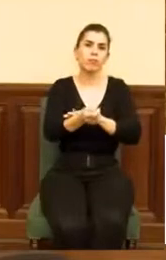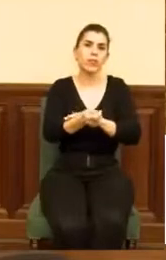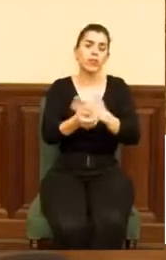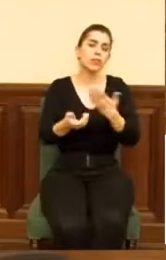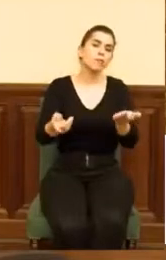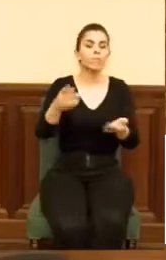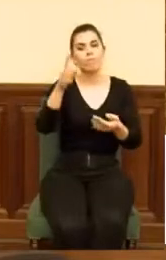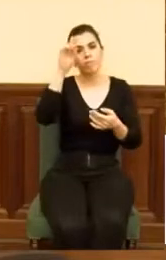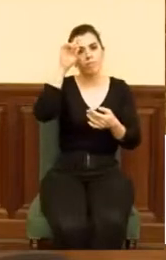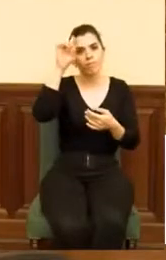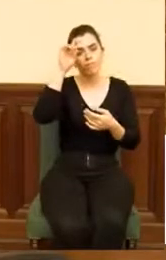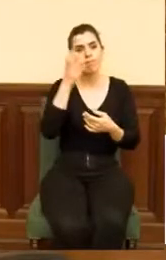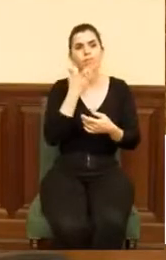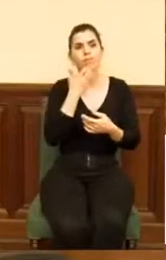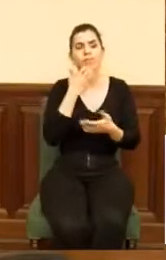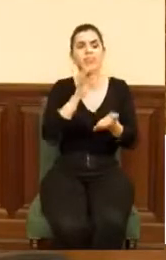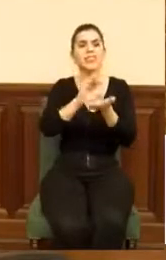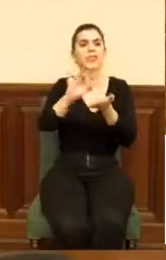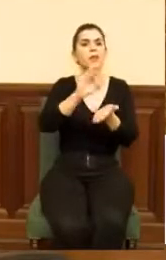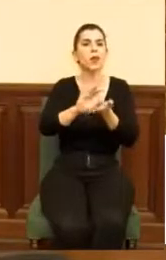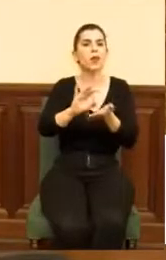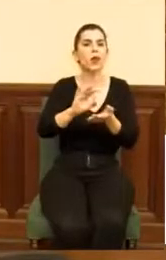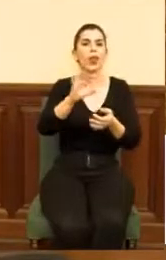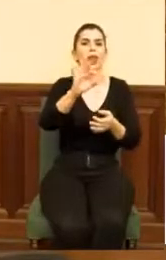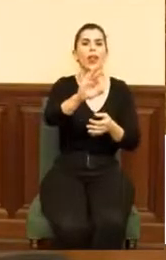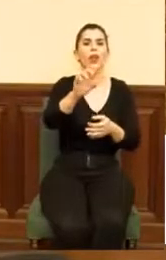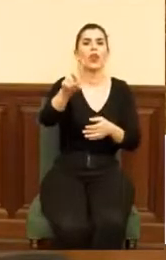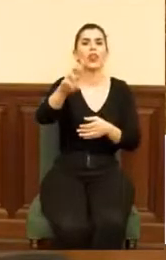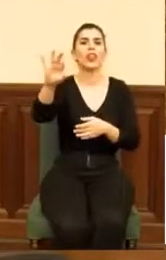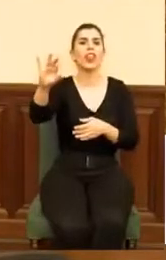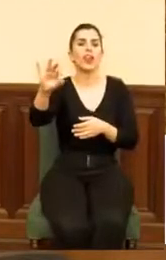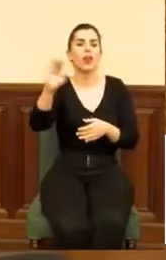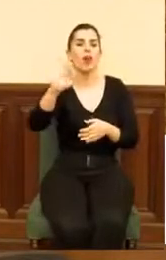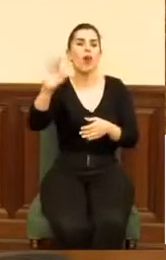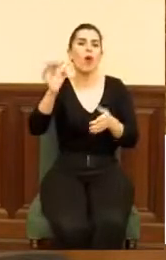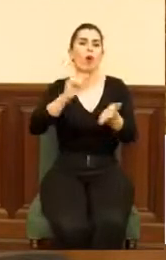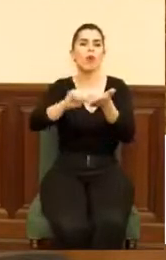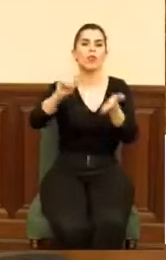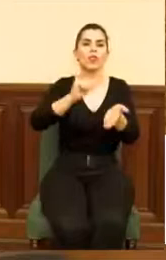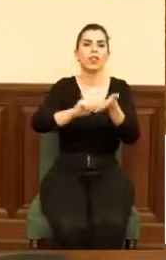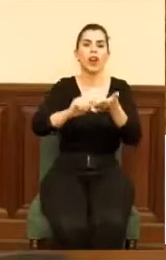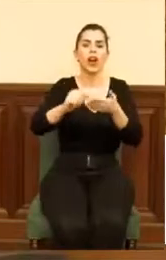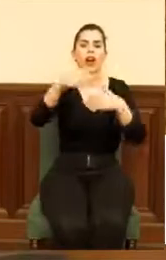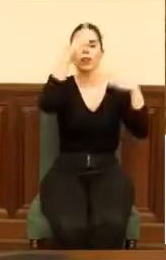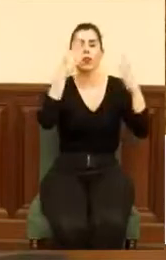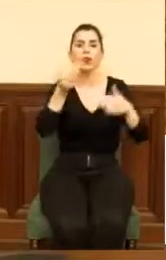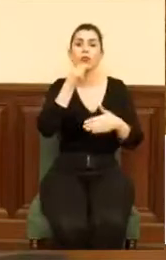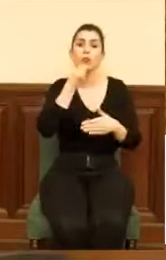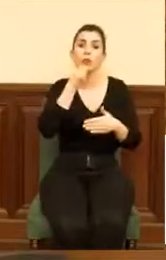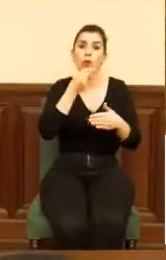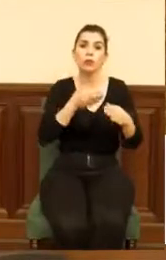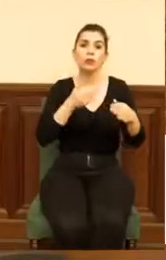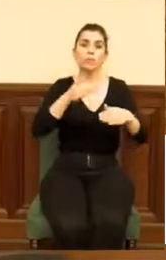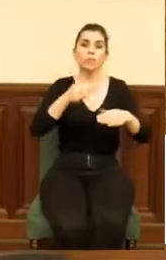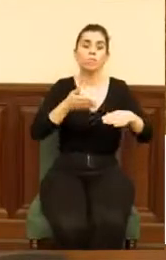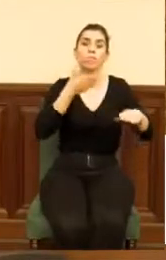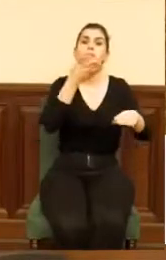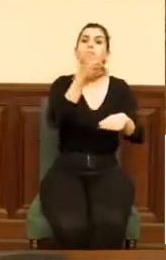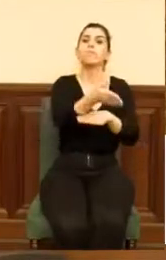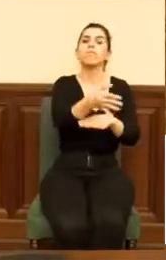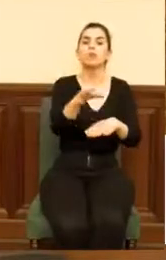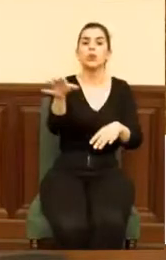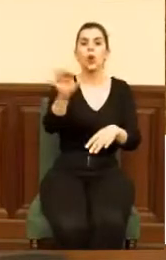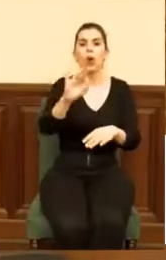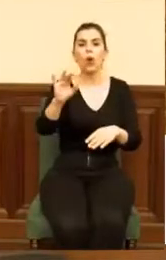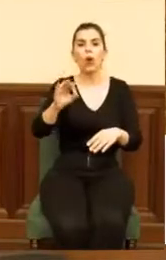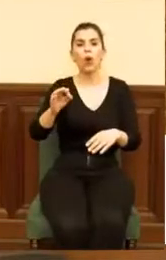puede dar servicio el 010 o la Oficina de Atención al Consumidor o los informadores e informadoras de las